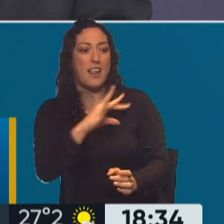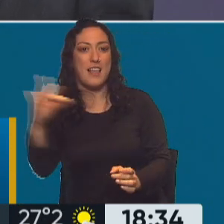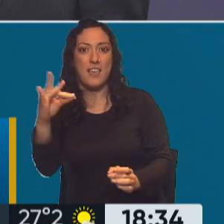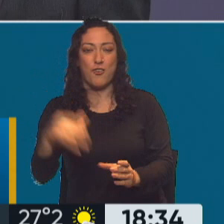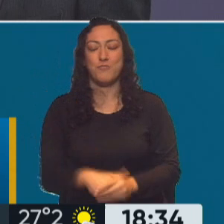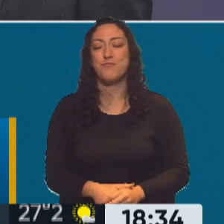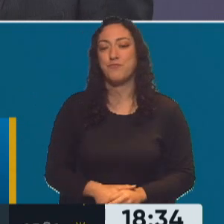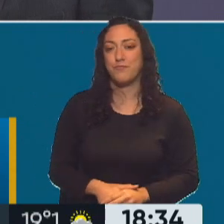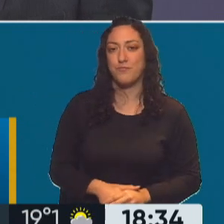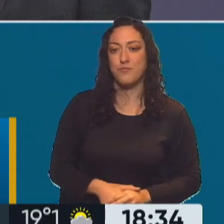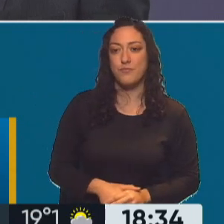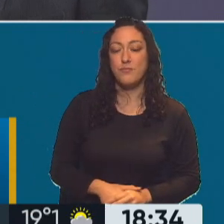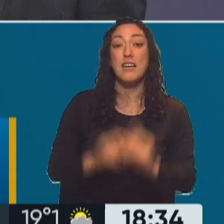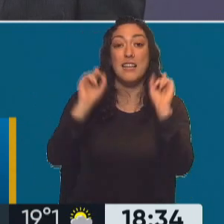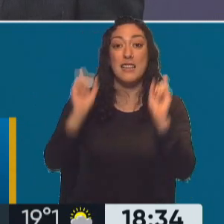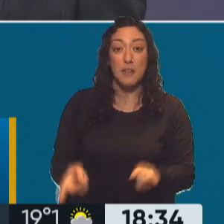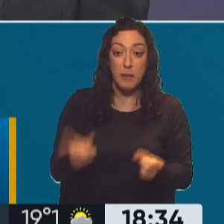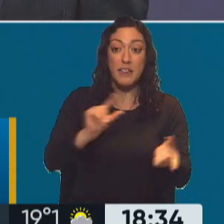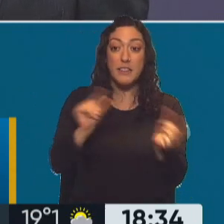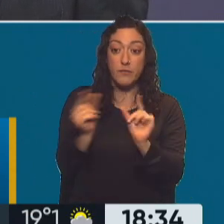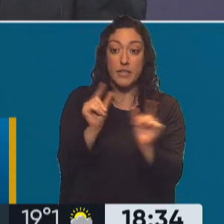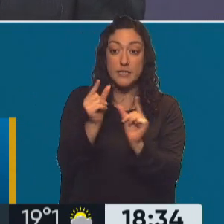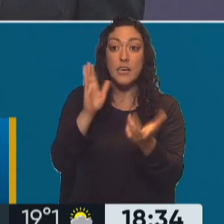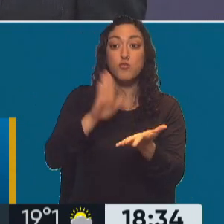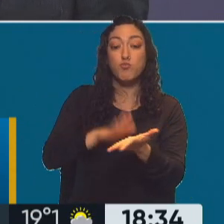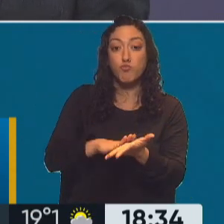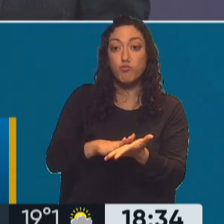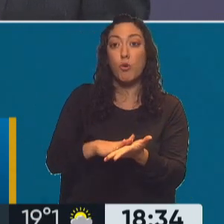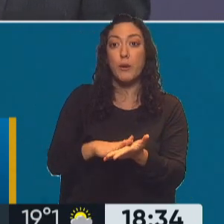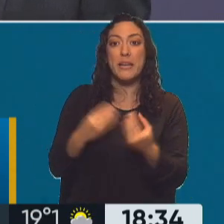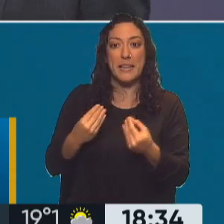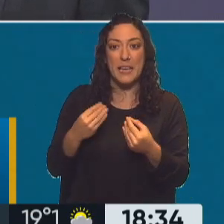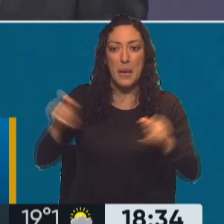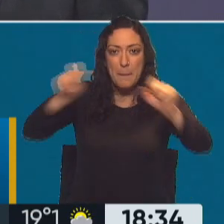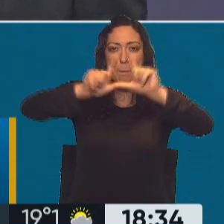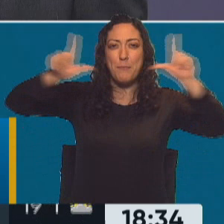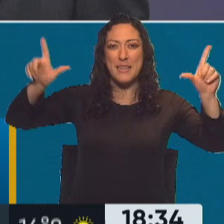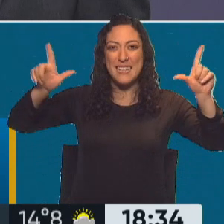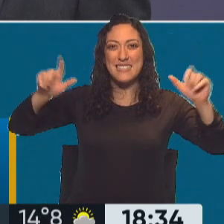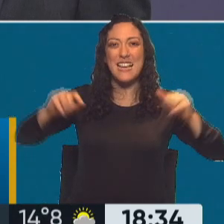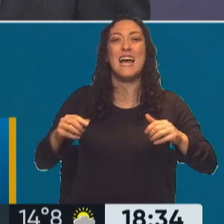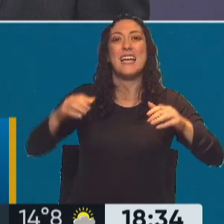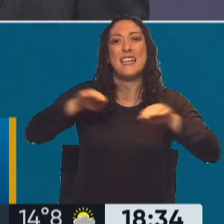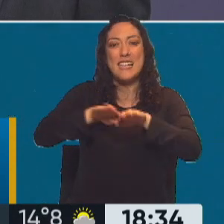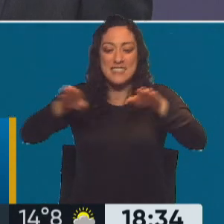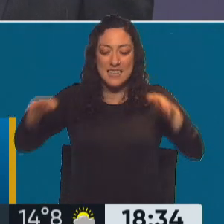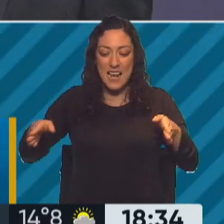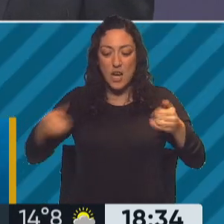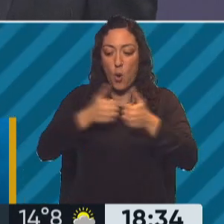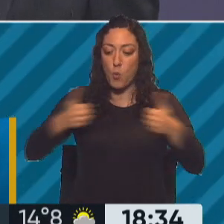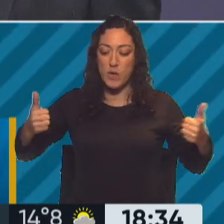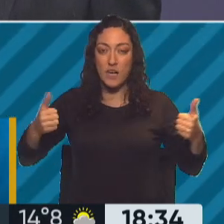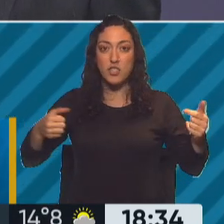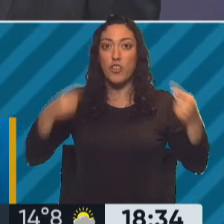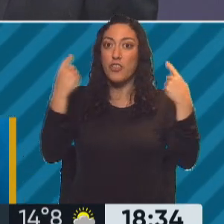mencionamos. Y también va a haber una diferencia cuando los veamos en pantalla y en el escenario, en la ubicación de los candidatos. ¿Por qué?